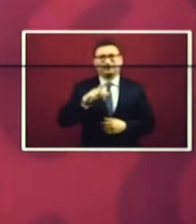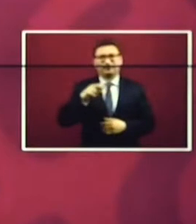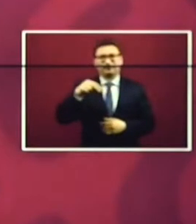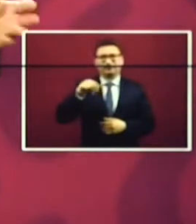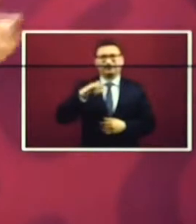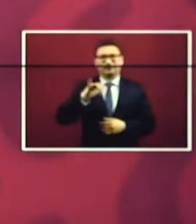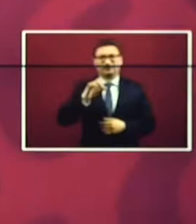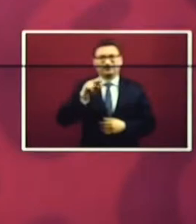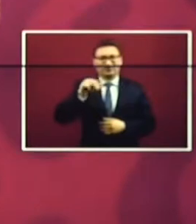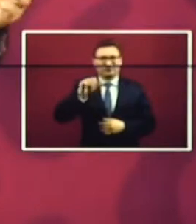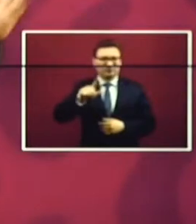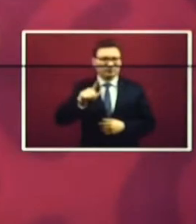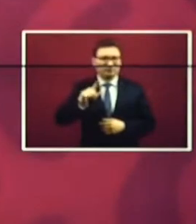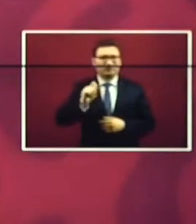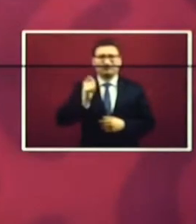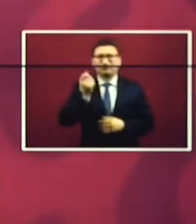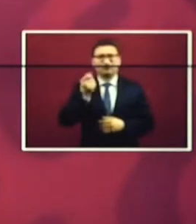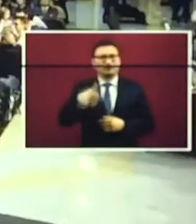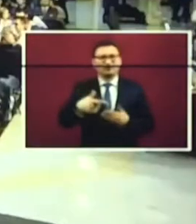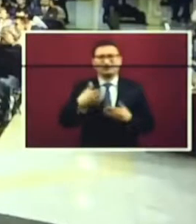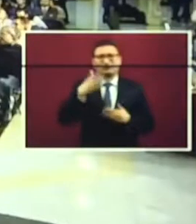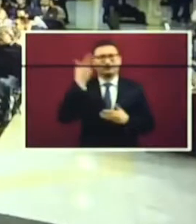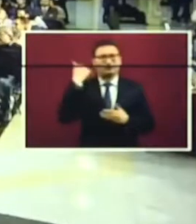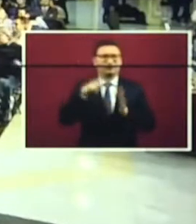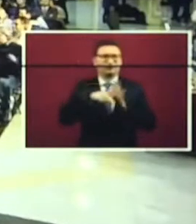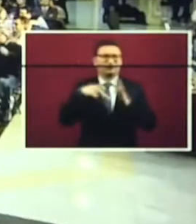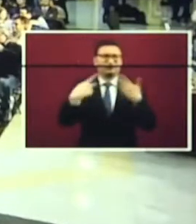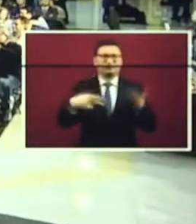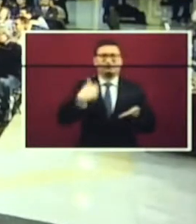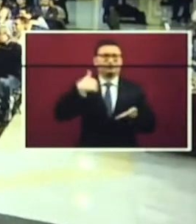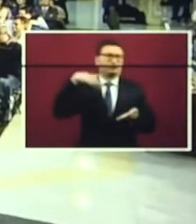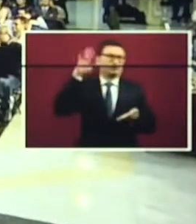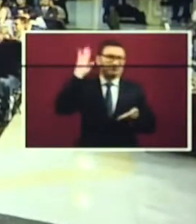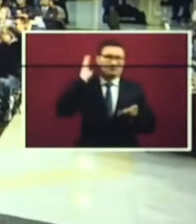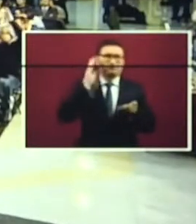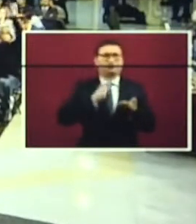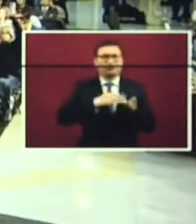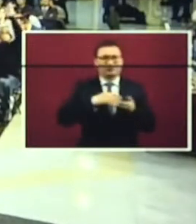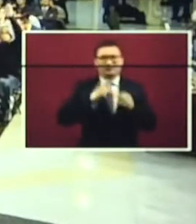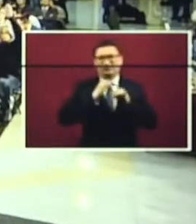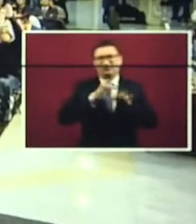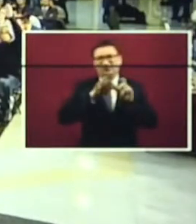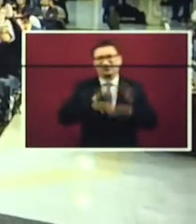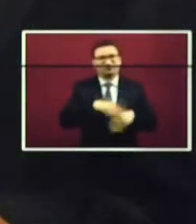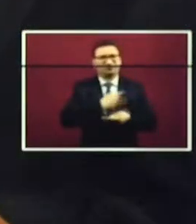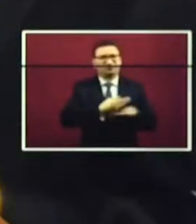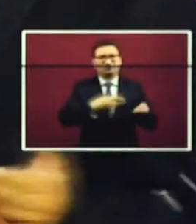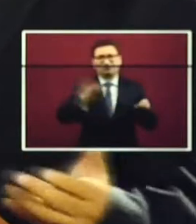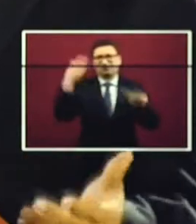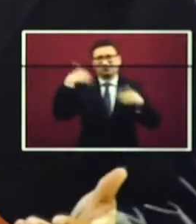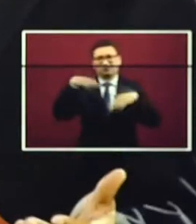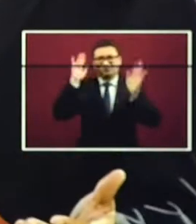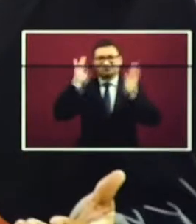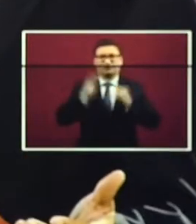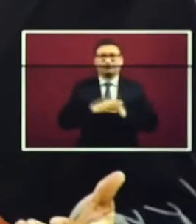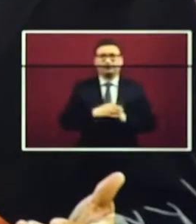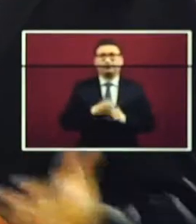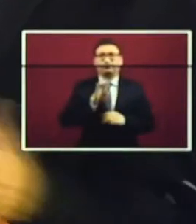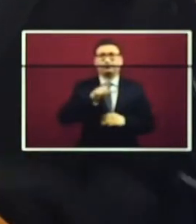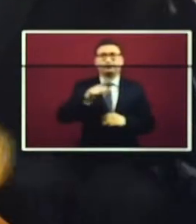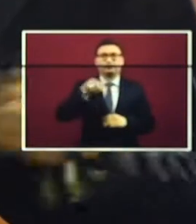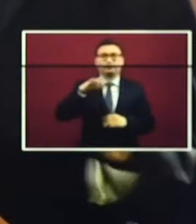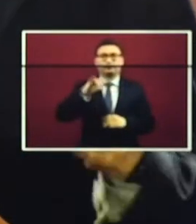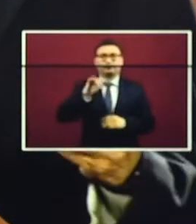detalló que el gobierno federal hará con la confiscación de dólares que antes se enviaban al banco del ejército ahora